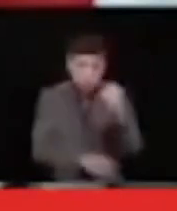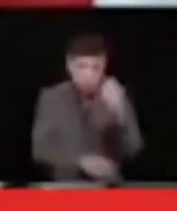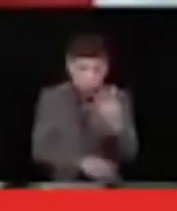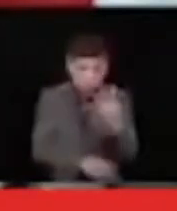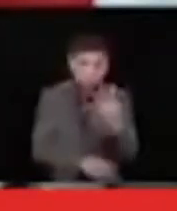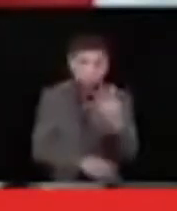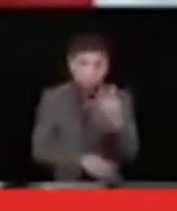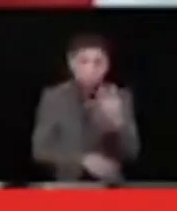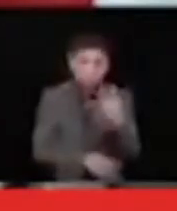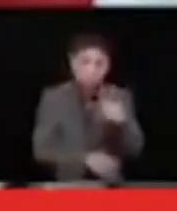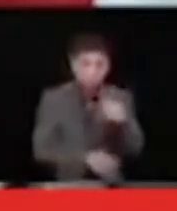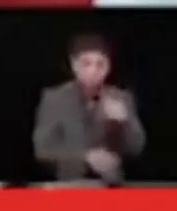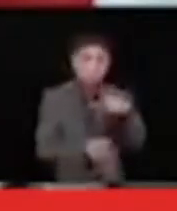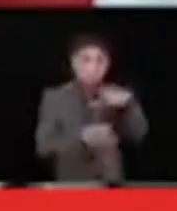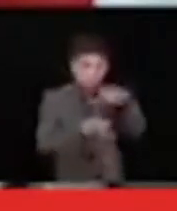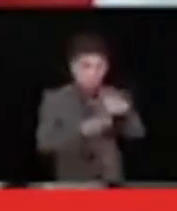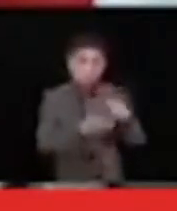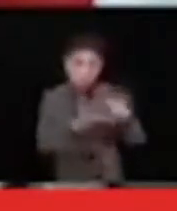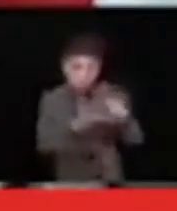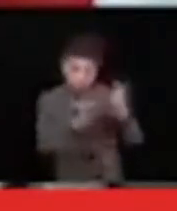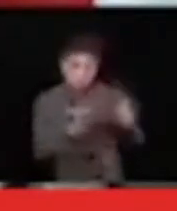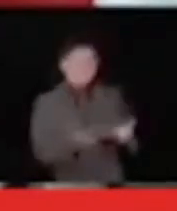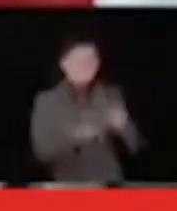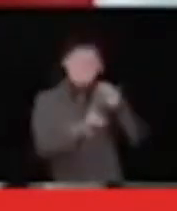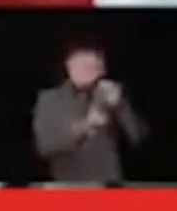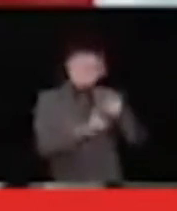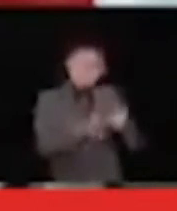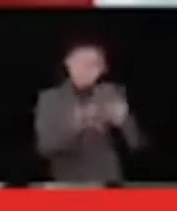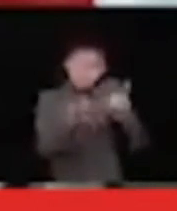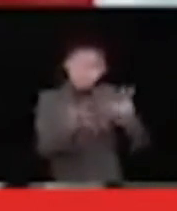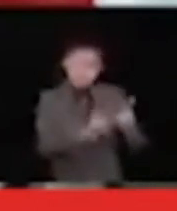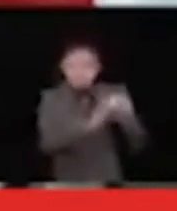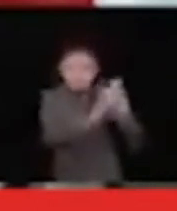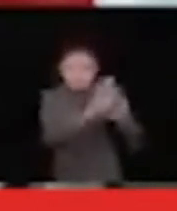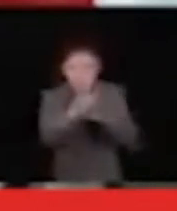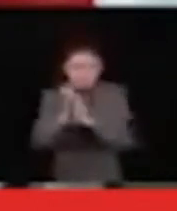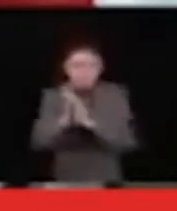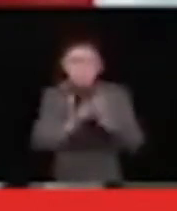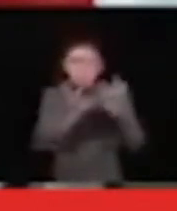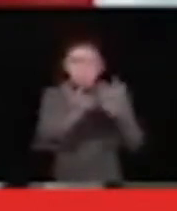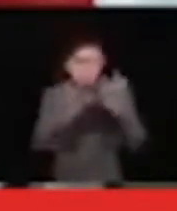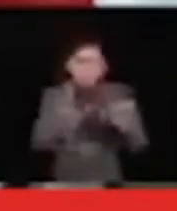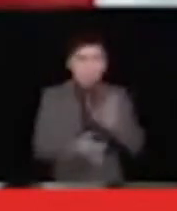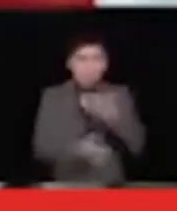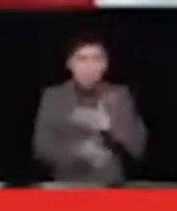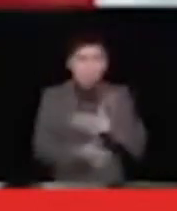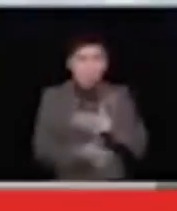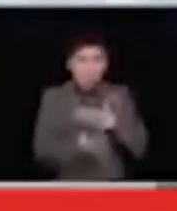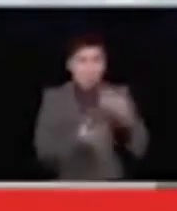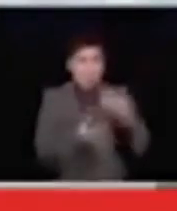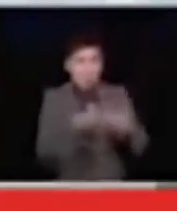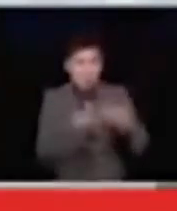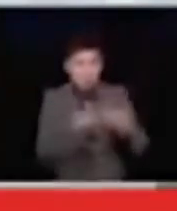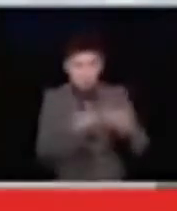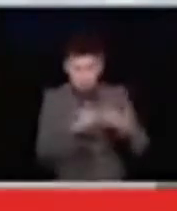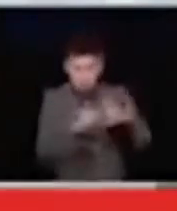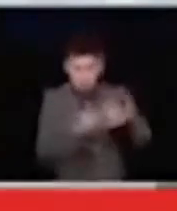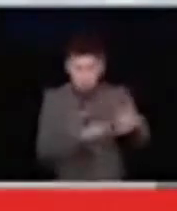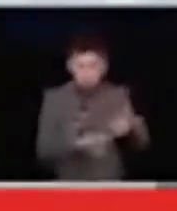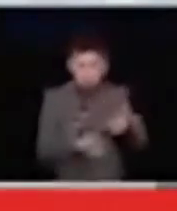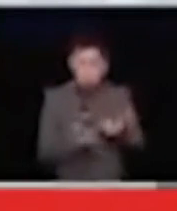2024 vamos a recuperar la historia de la democracia, la historia de la justicia social, la historia